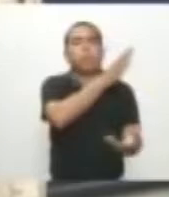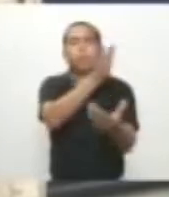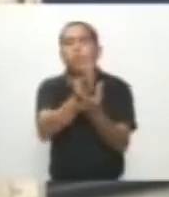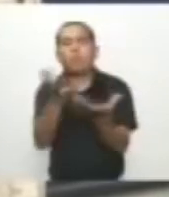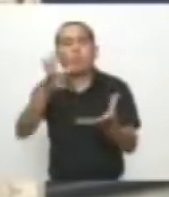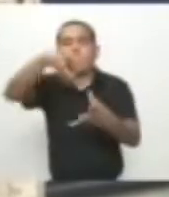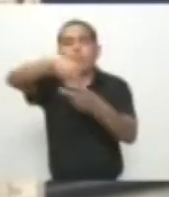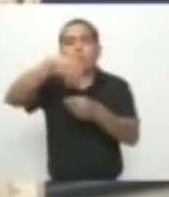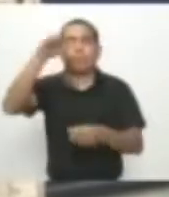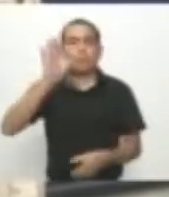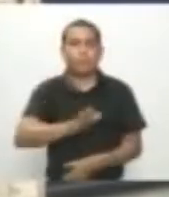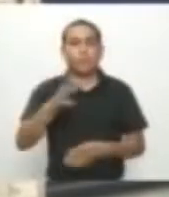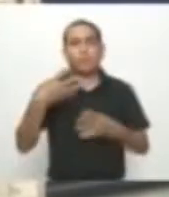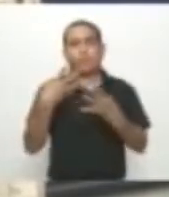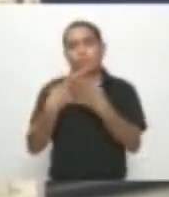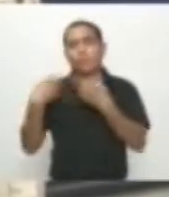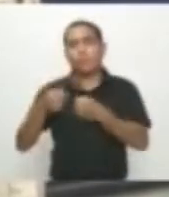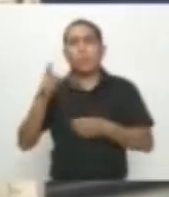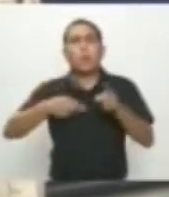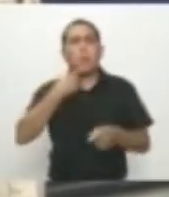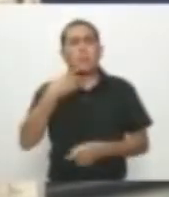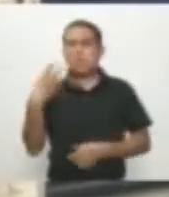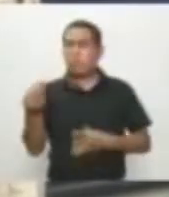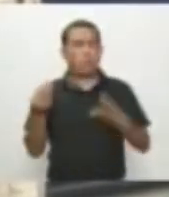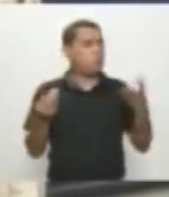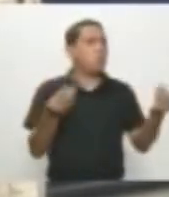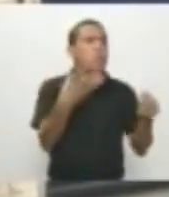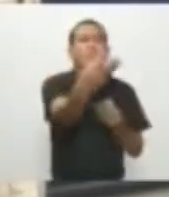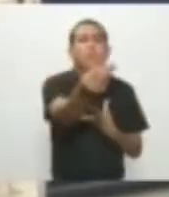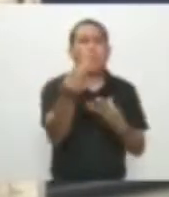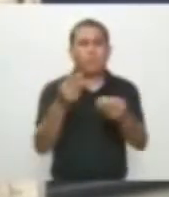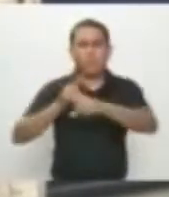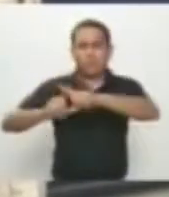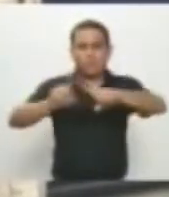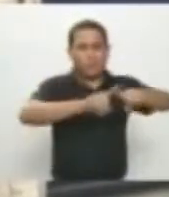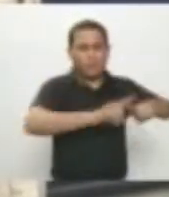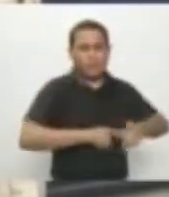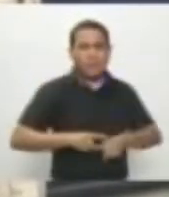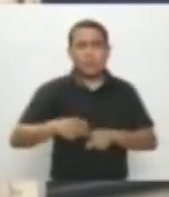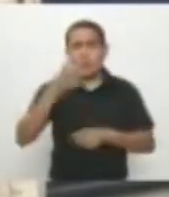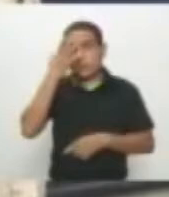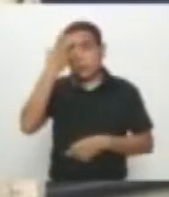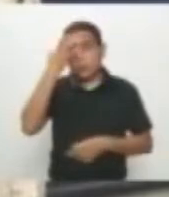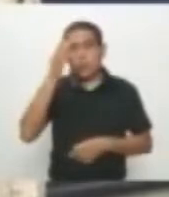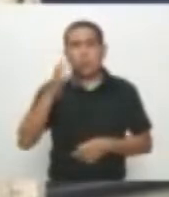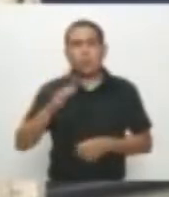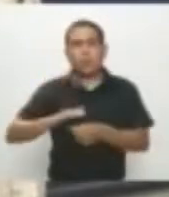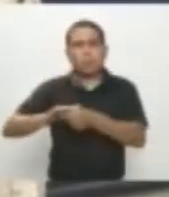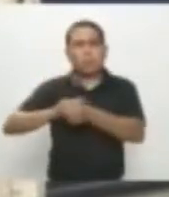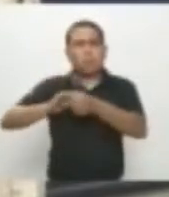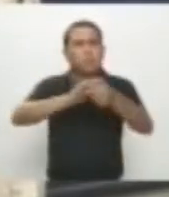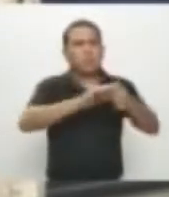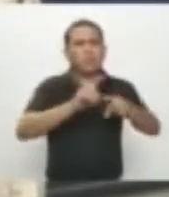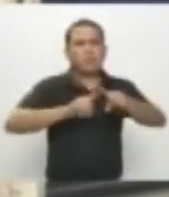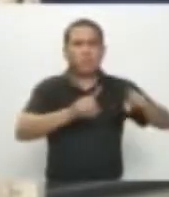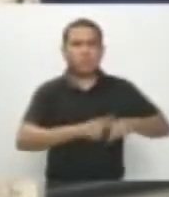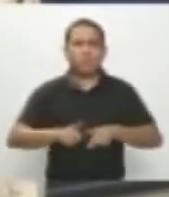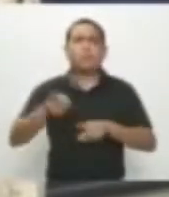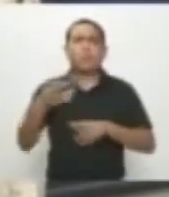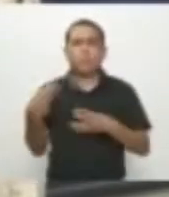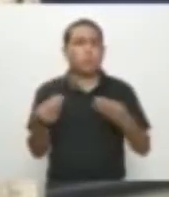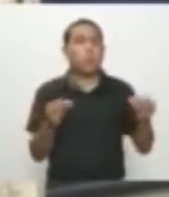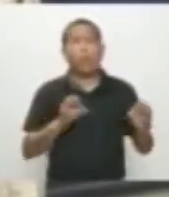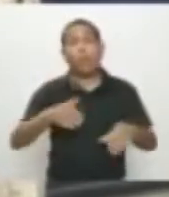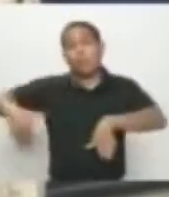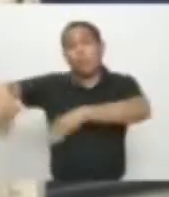establecimiento. Unos dicen que pertenecen a unos grupos, otros que pertenecen a otros, que porque son de diferentes bandos. Tienen problemas en la